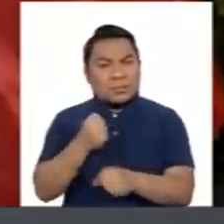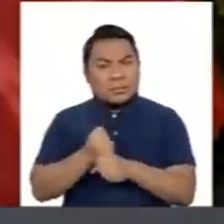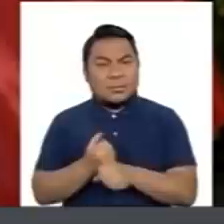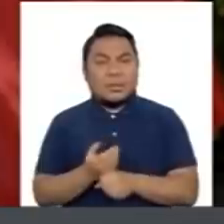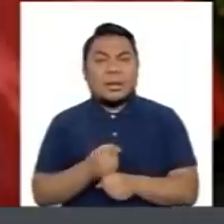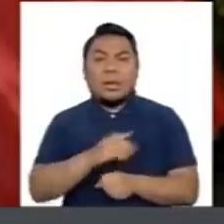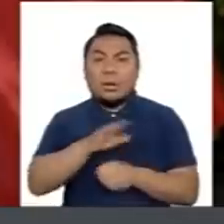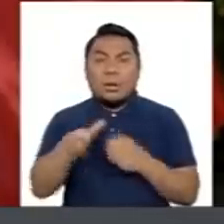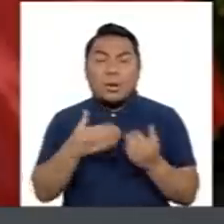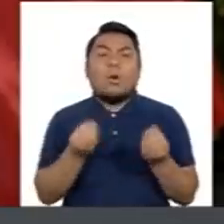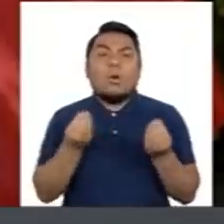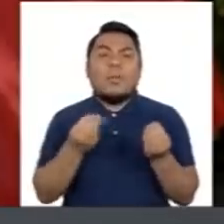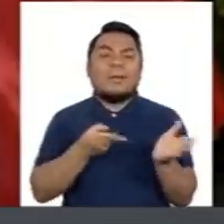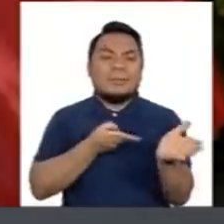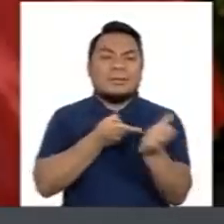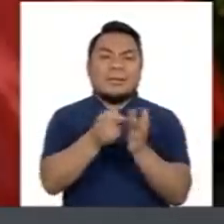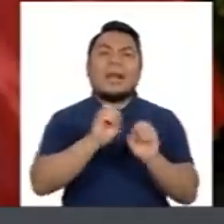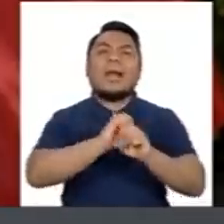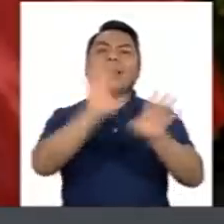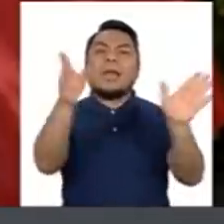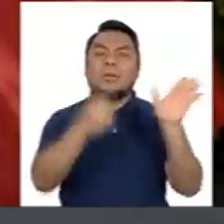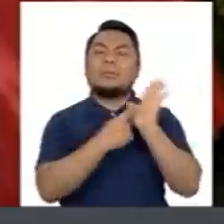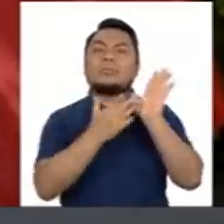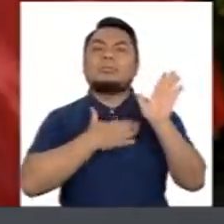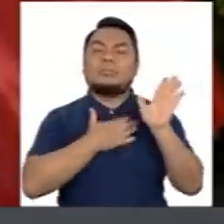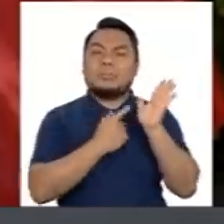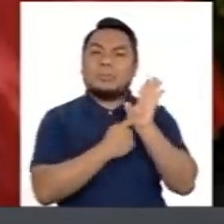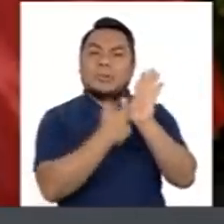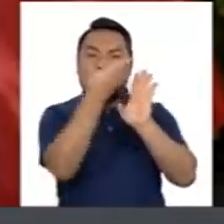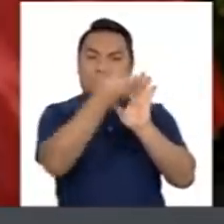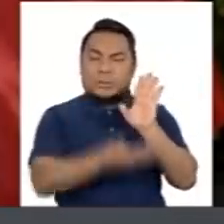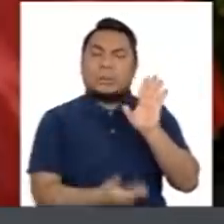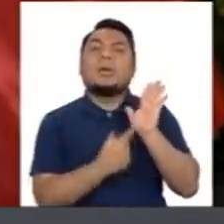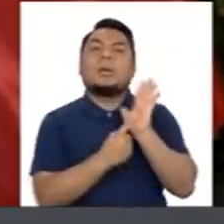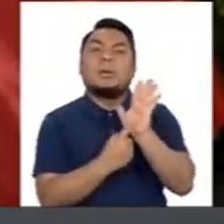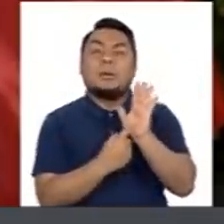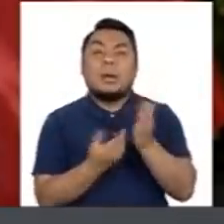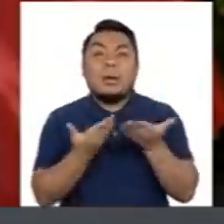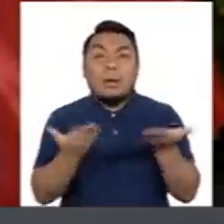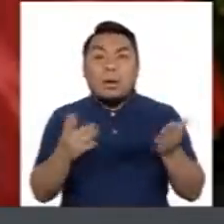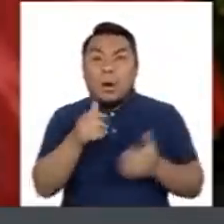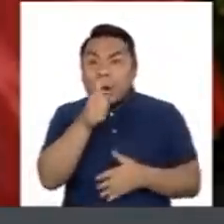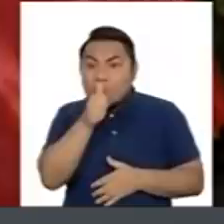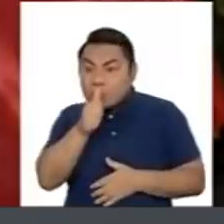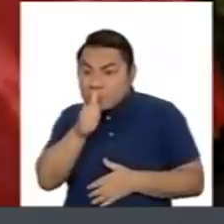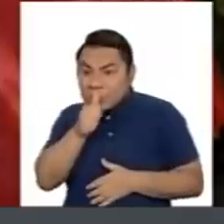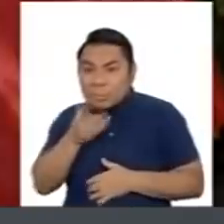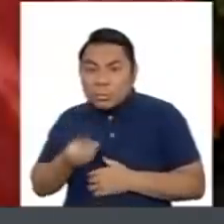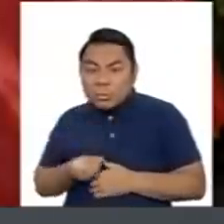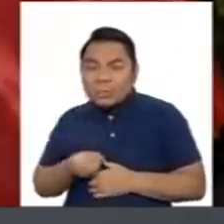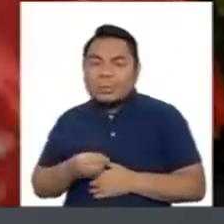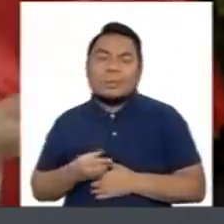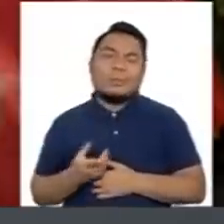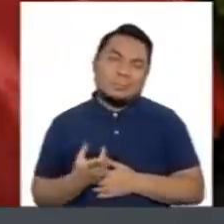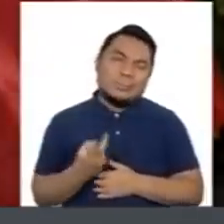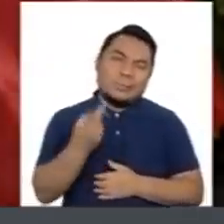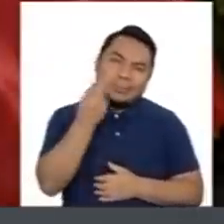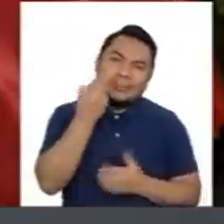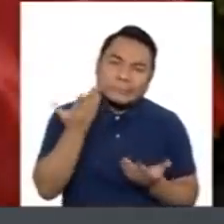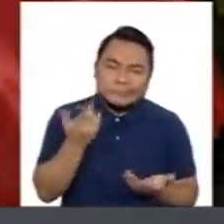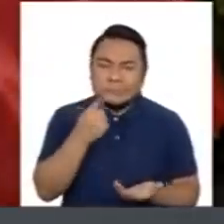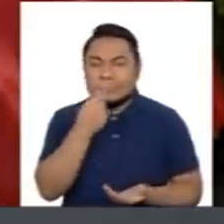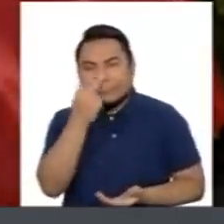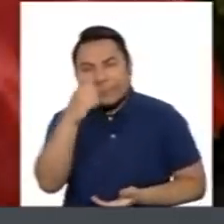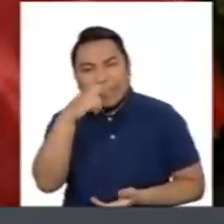falta de transparencia. Es lo que más daño hace. O sea, cuando hay cosas escondidas, cualquier cosa puede ocurrir. Todo tiene que estar sobre la